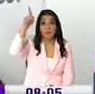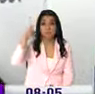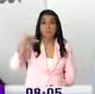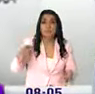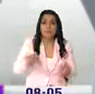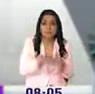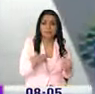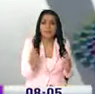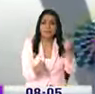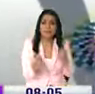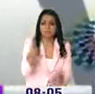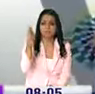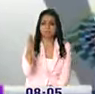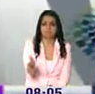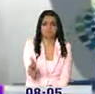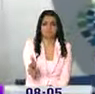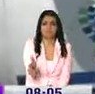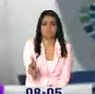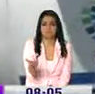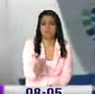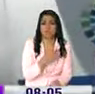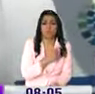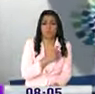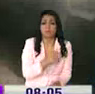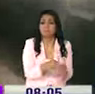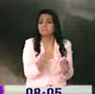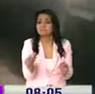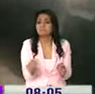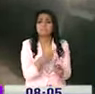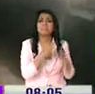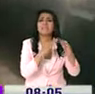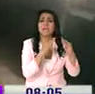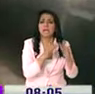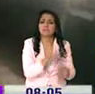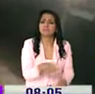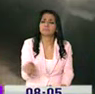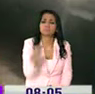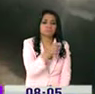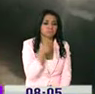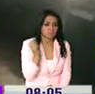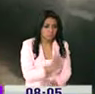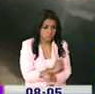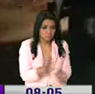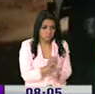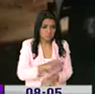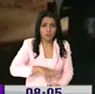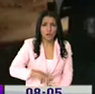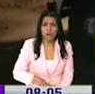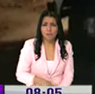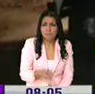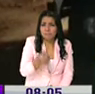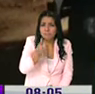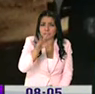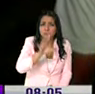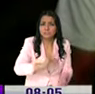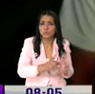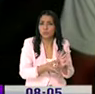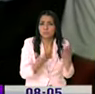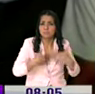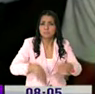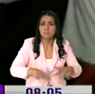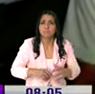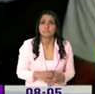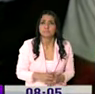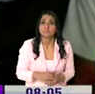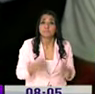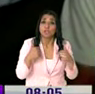de la calle. El dueño la dejó estacionada al frente de la casa. Cuando salió ya no estaba, se llevaron en menos de 5 minutos. Y al llegar a